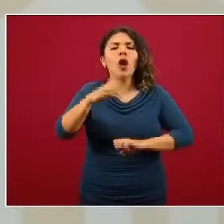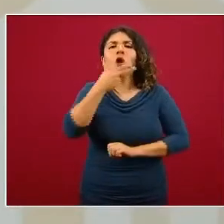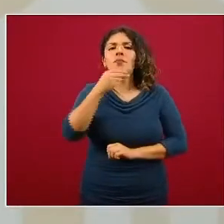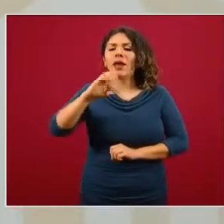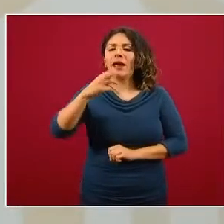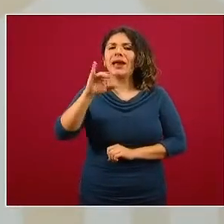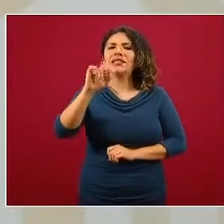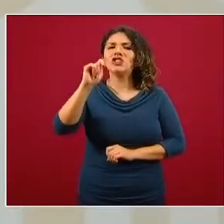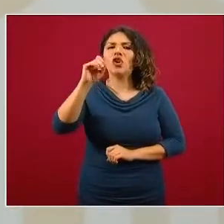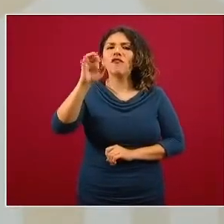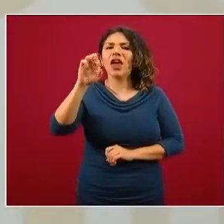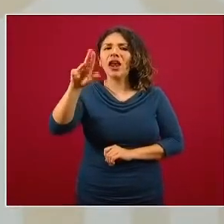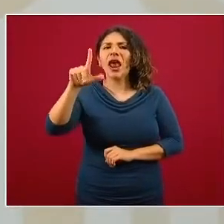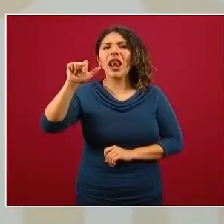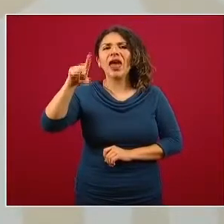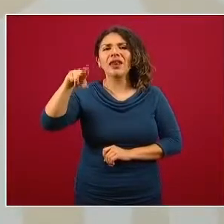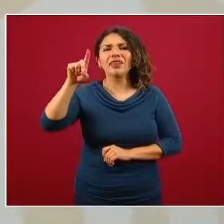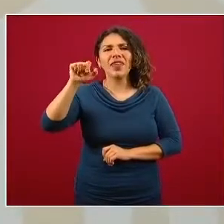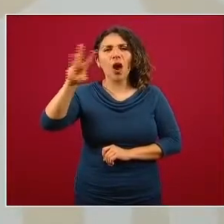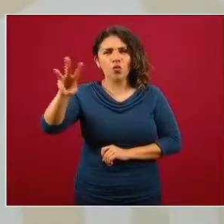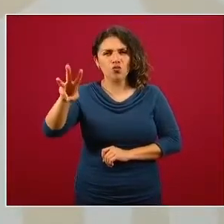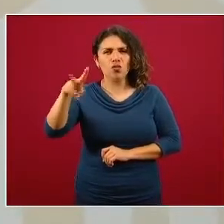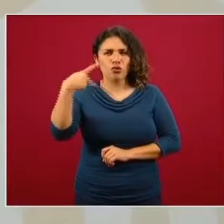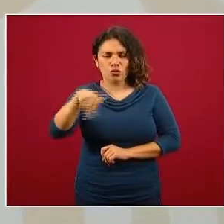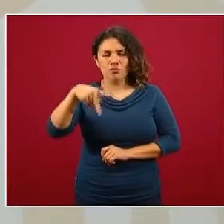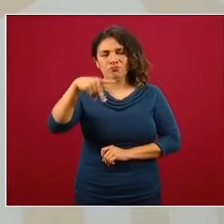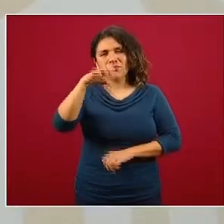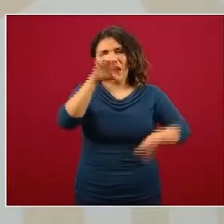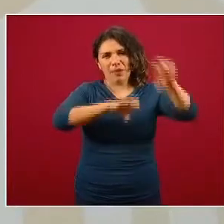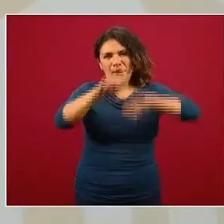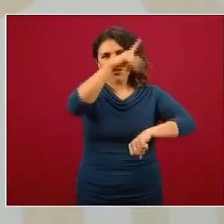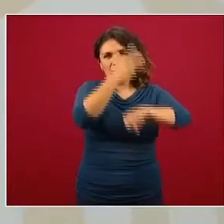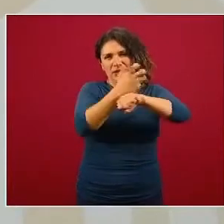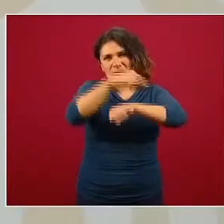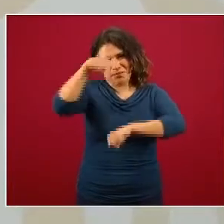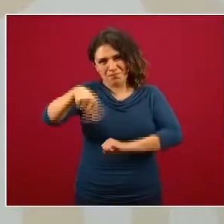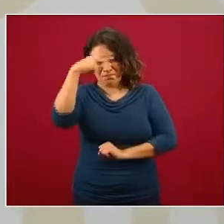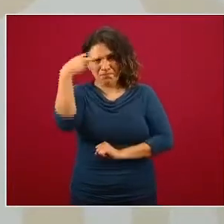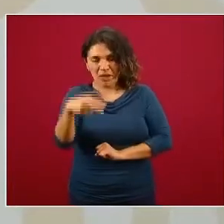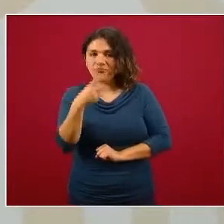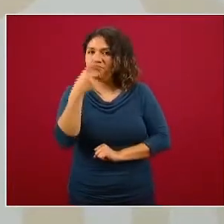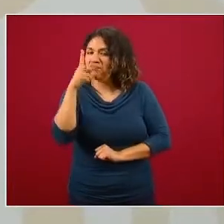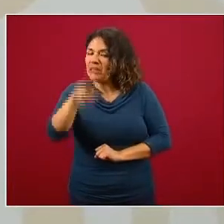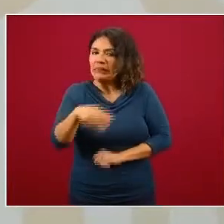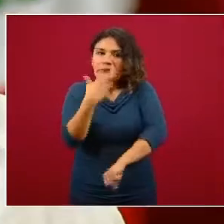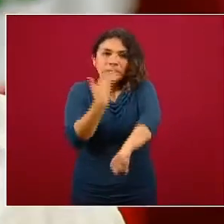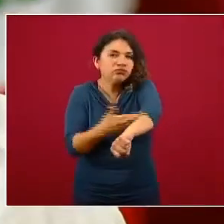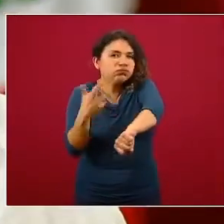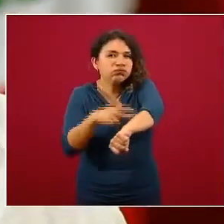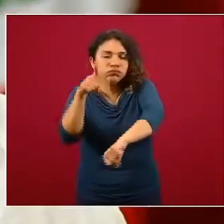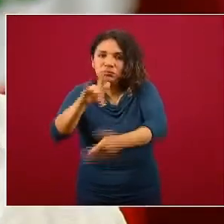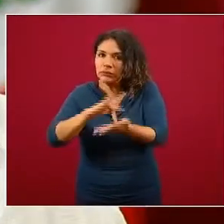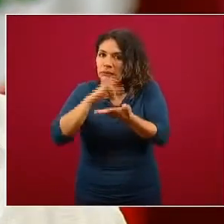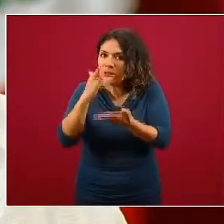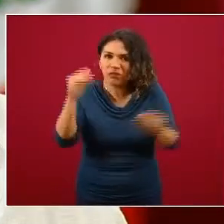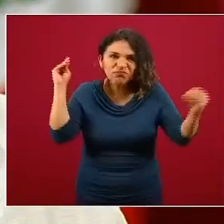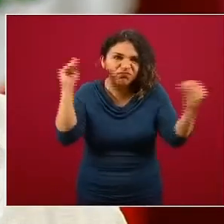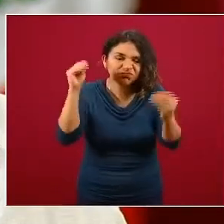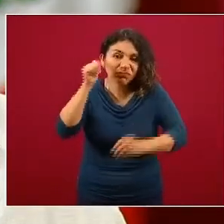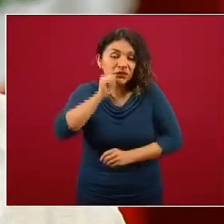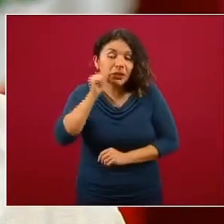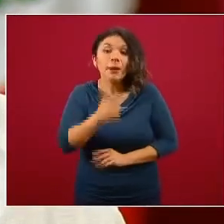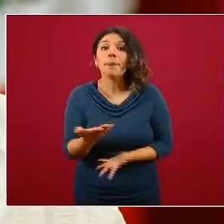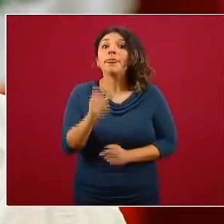Landau, el embajador de Estados Unidos en México, a quien le agradecemos mucho todas sus gestiones. Asimismo, y de